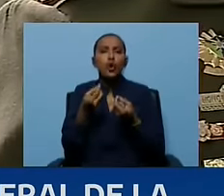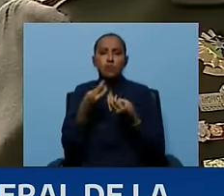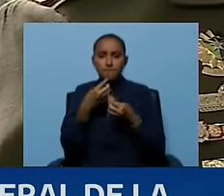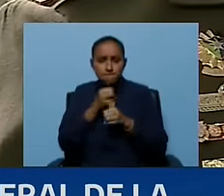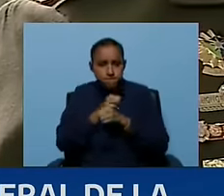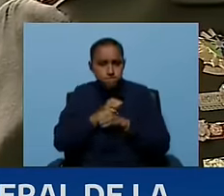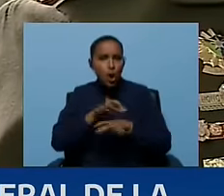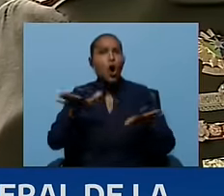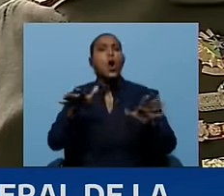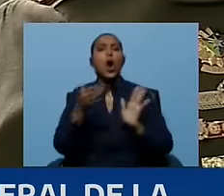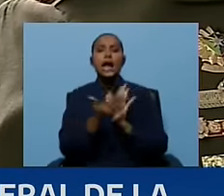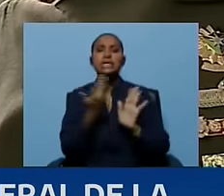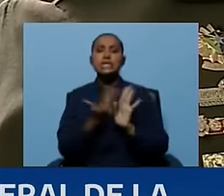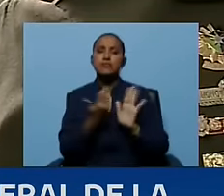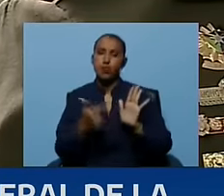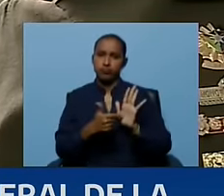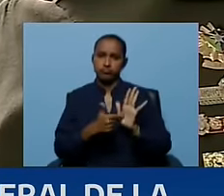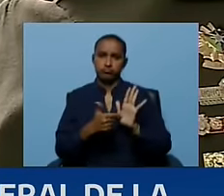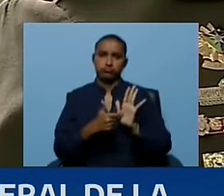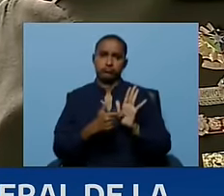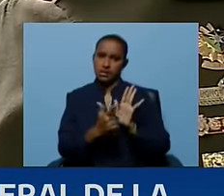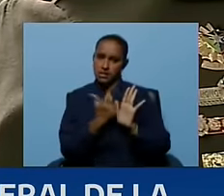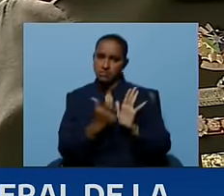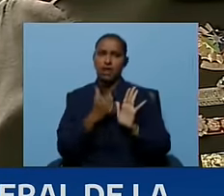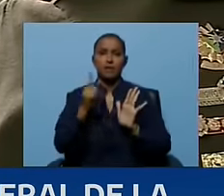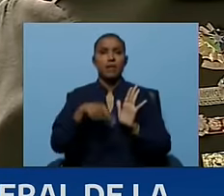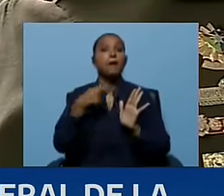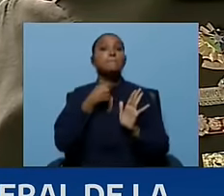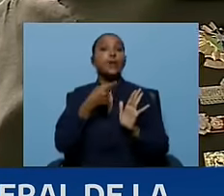este material. A mí me gusta mucho el libro impreso,